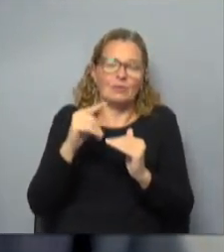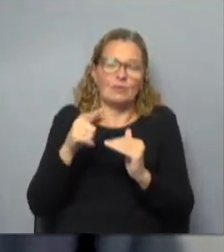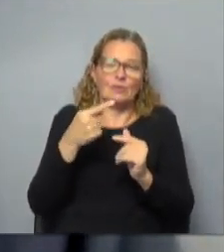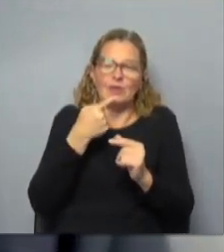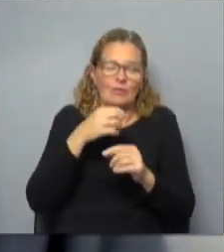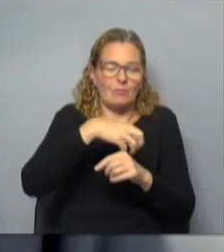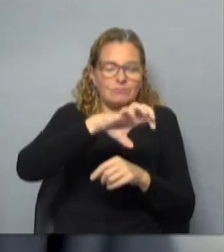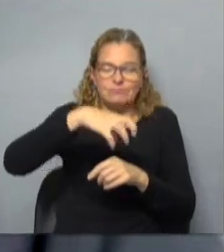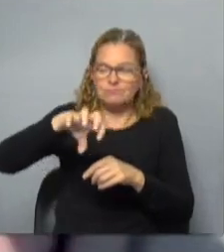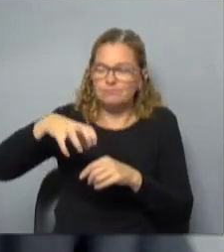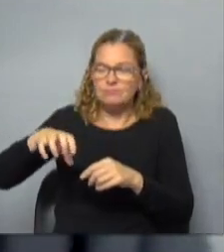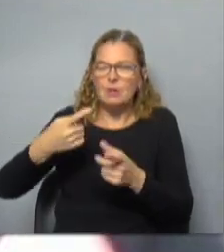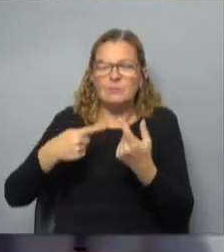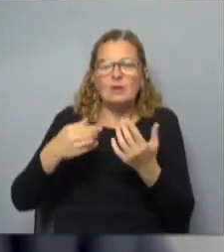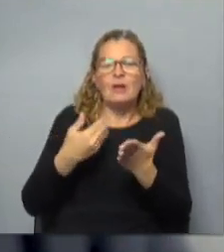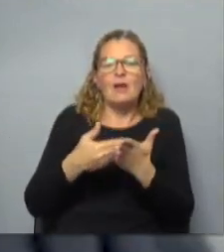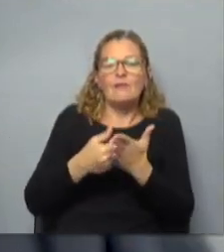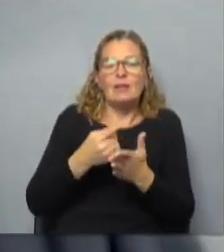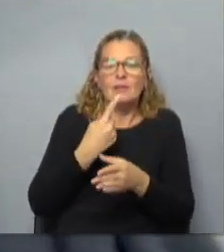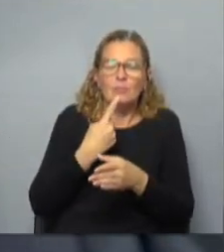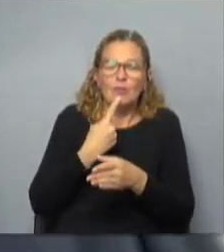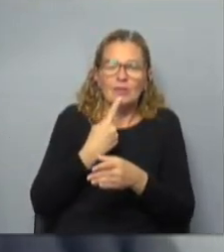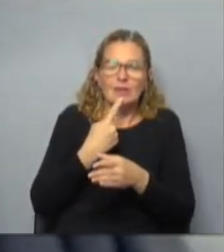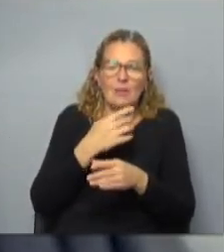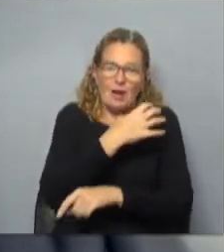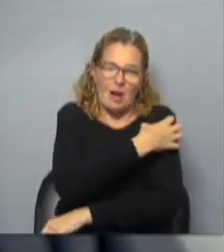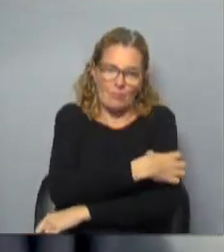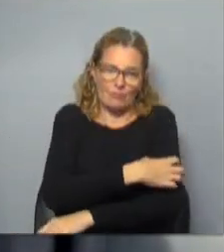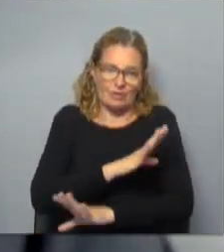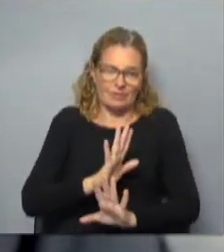distribución por la ausencia de políticas para